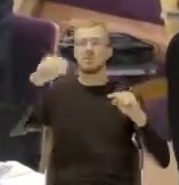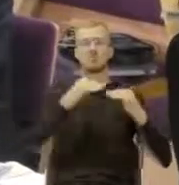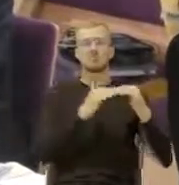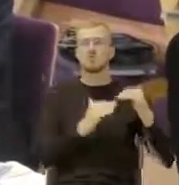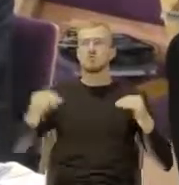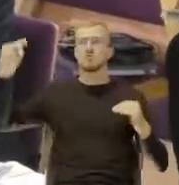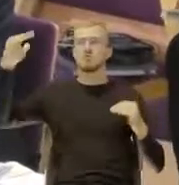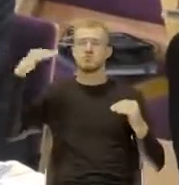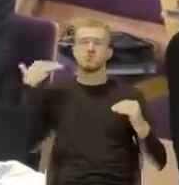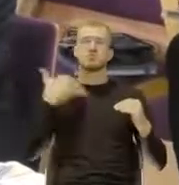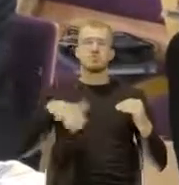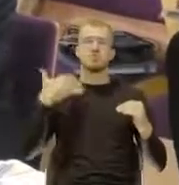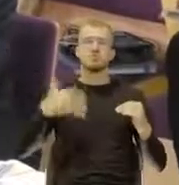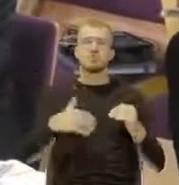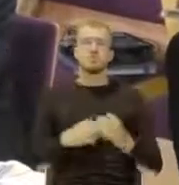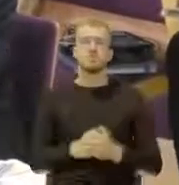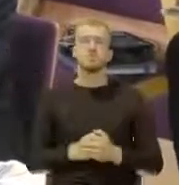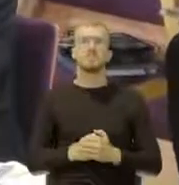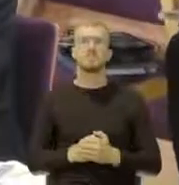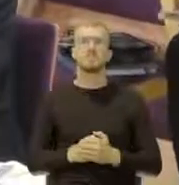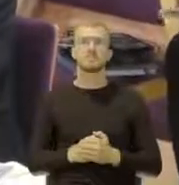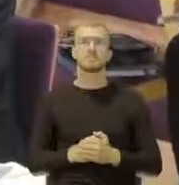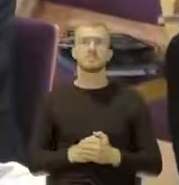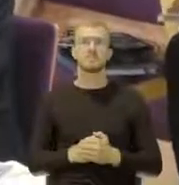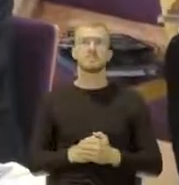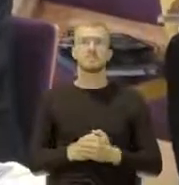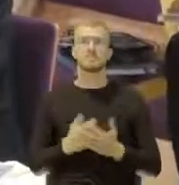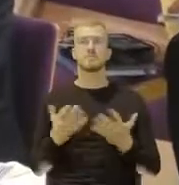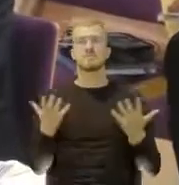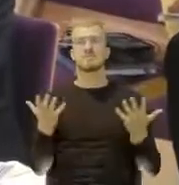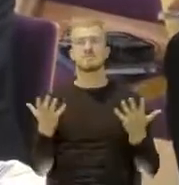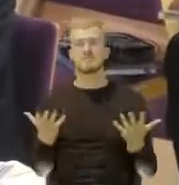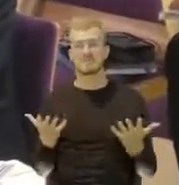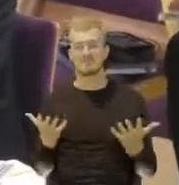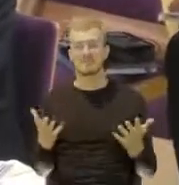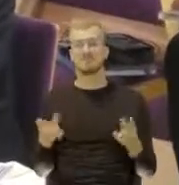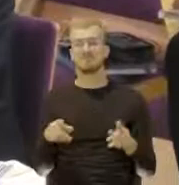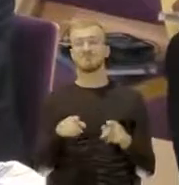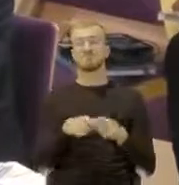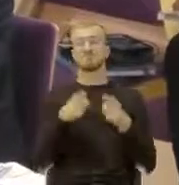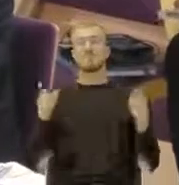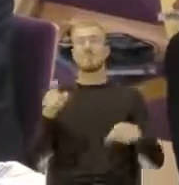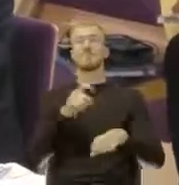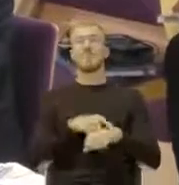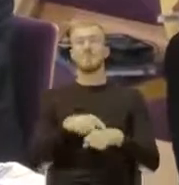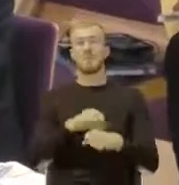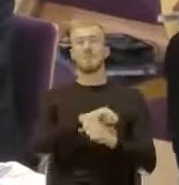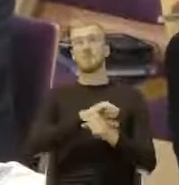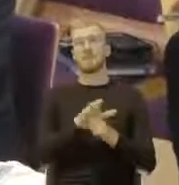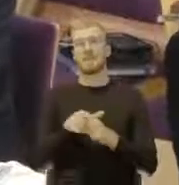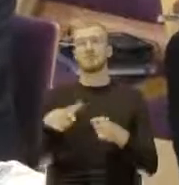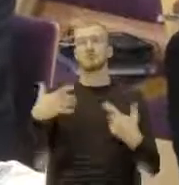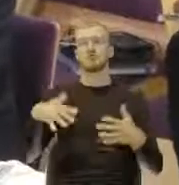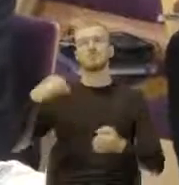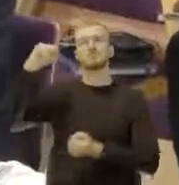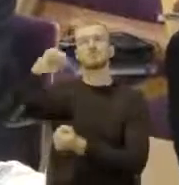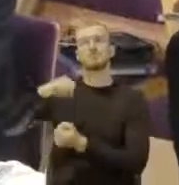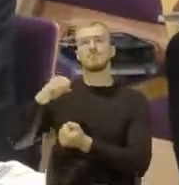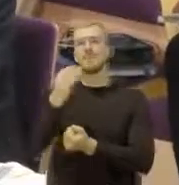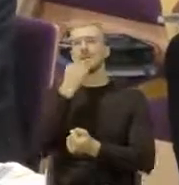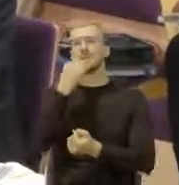la perturbación de nuestra vida social y productiva, de nuestra vida económica, laboral,